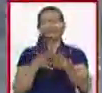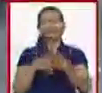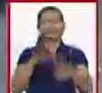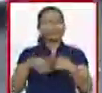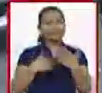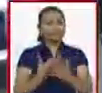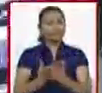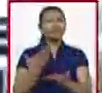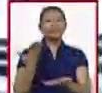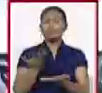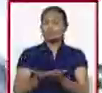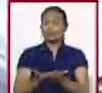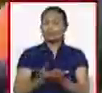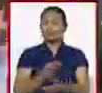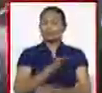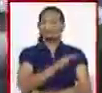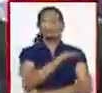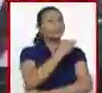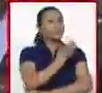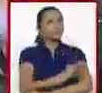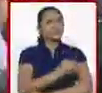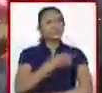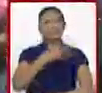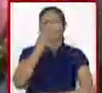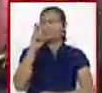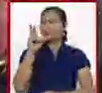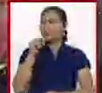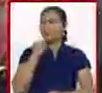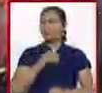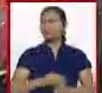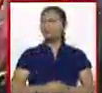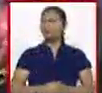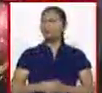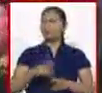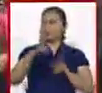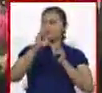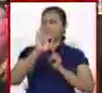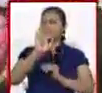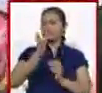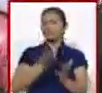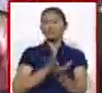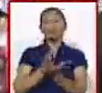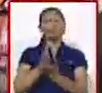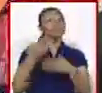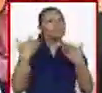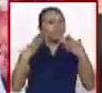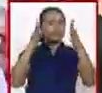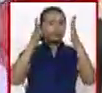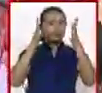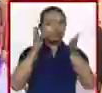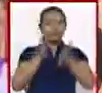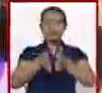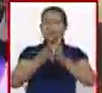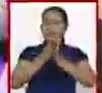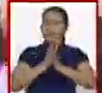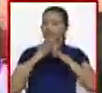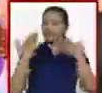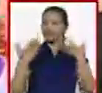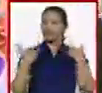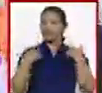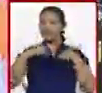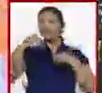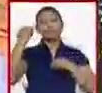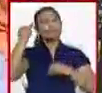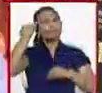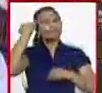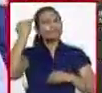aquí. Pero han venido y con violencia, pues, ¿no? Está mal eso, ¿no? Así no. Respetamos sus derechos. Hemos atendido la solicitud, pero ahí está. Esto tiene otro